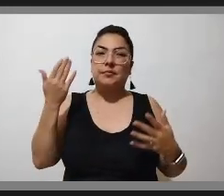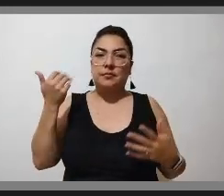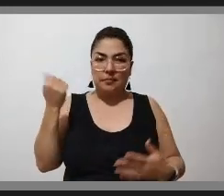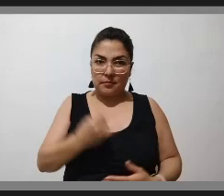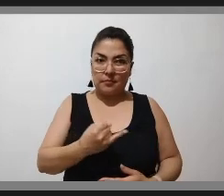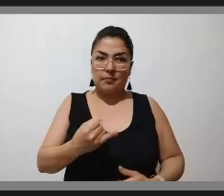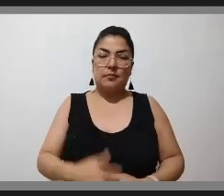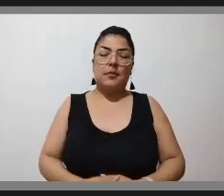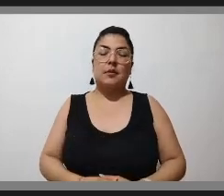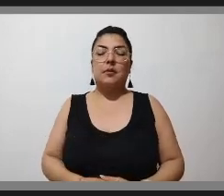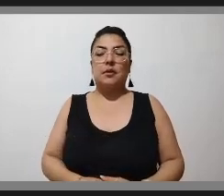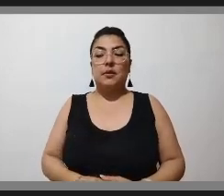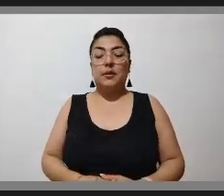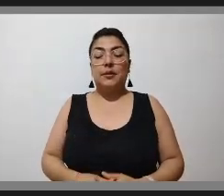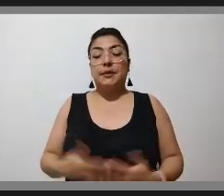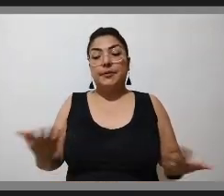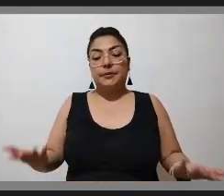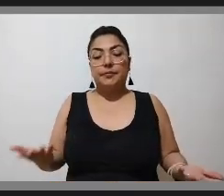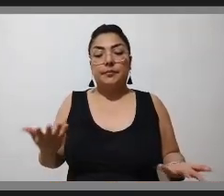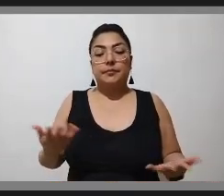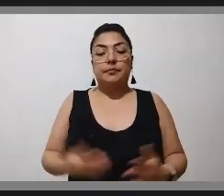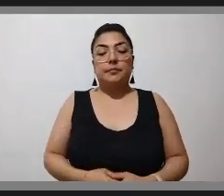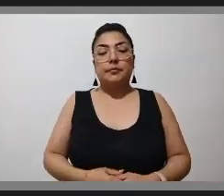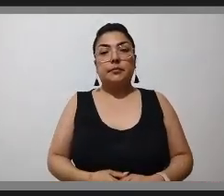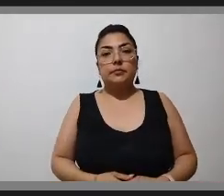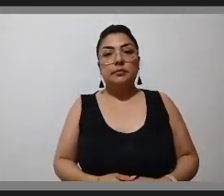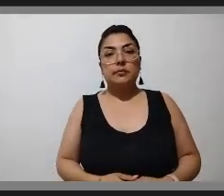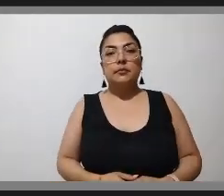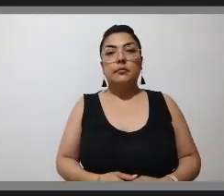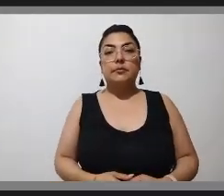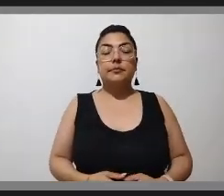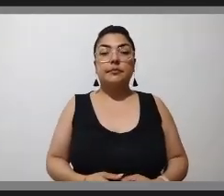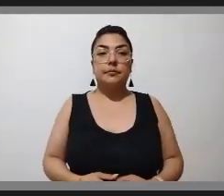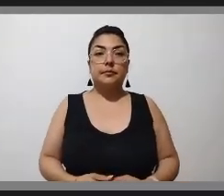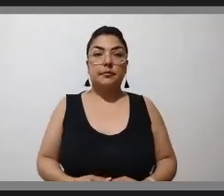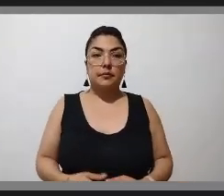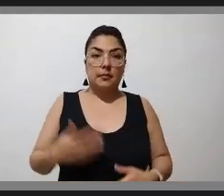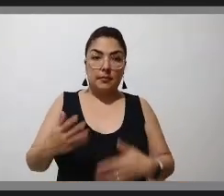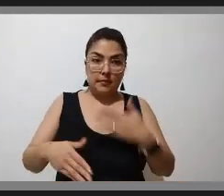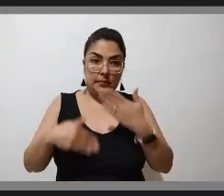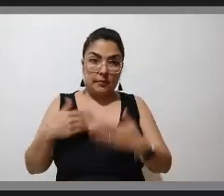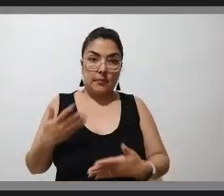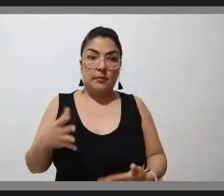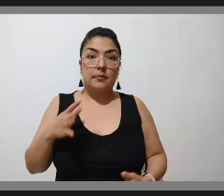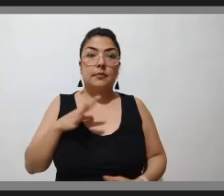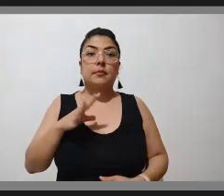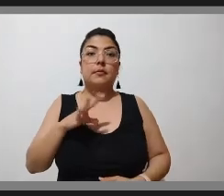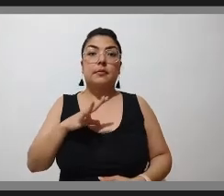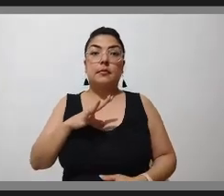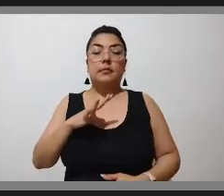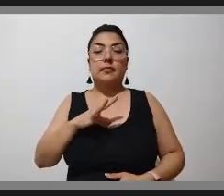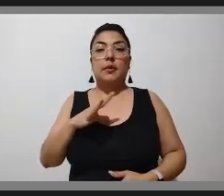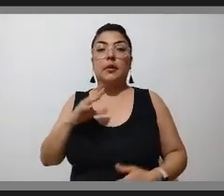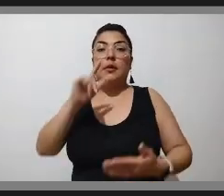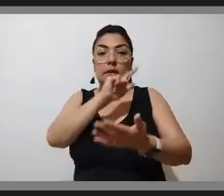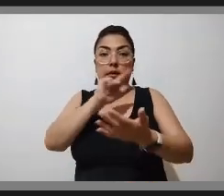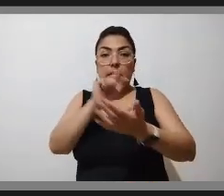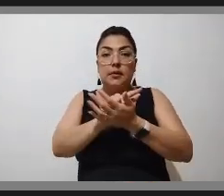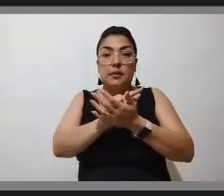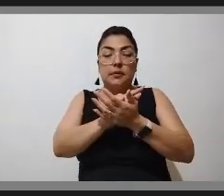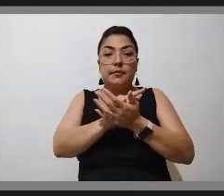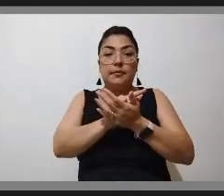lo que tenemos que cambiar como sociedad. A la par están los instrumentos legales que están garantizando que